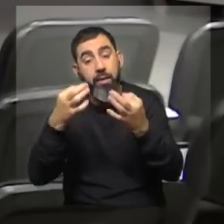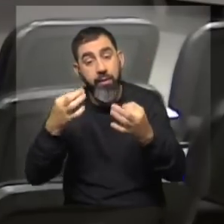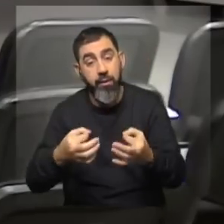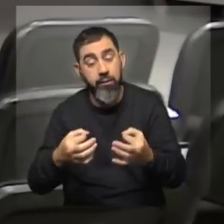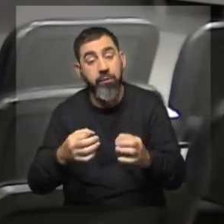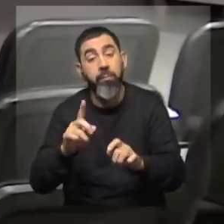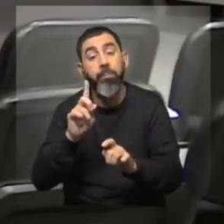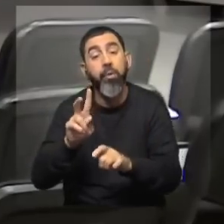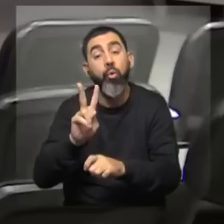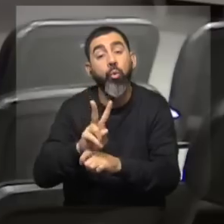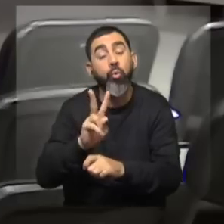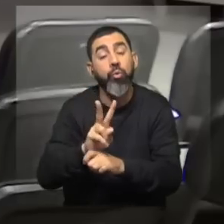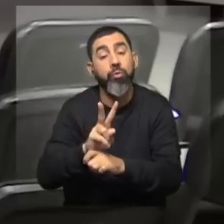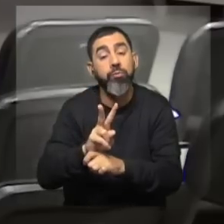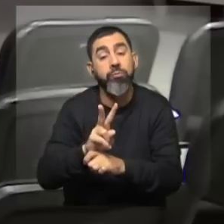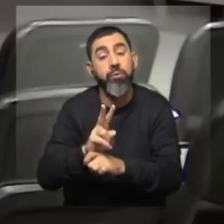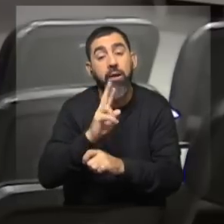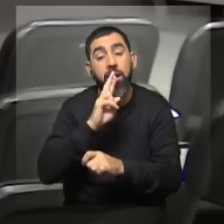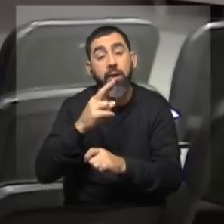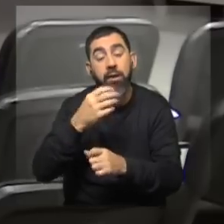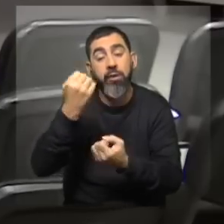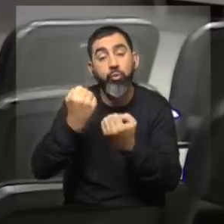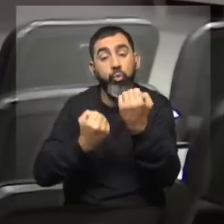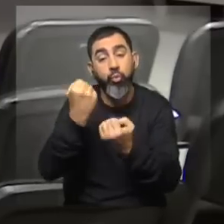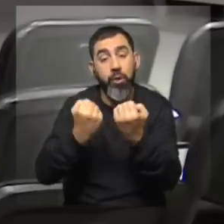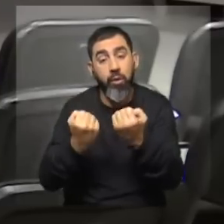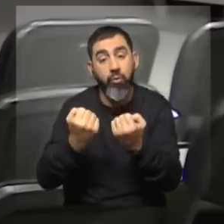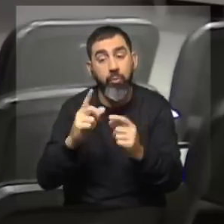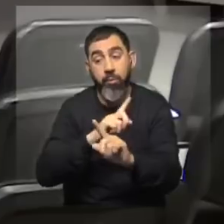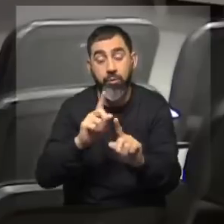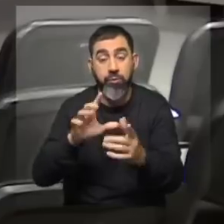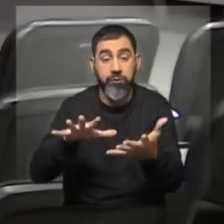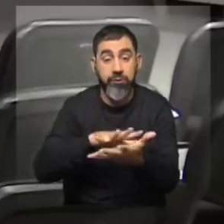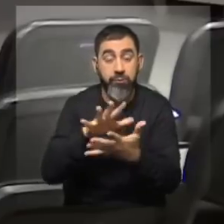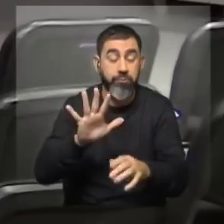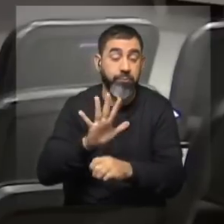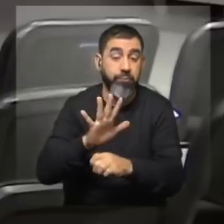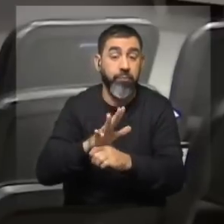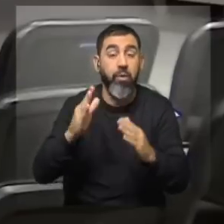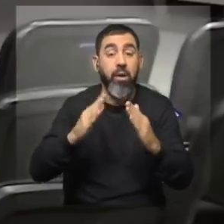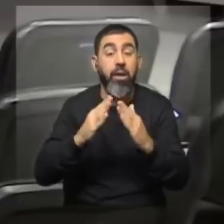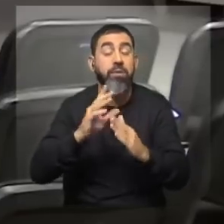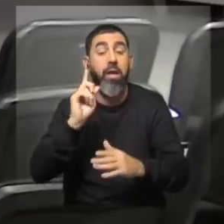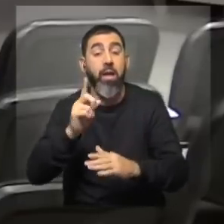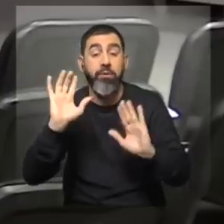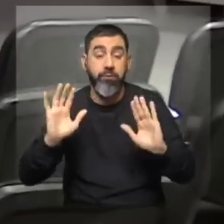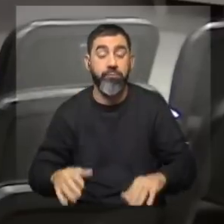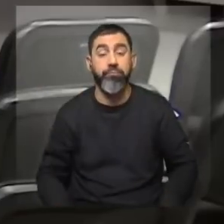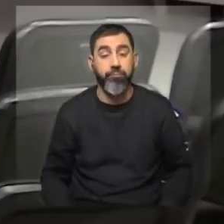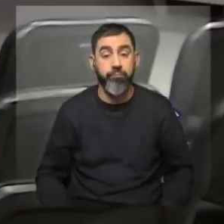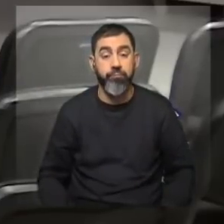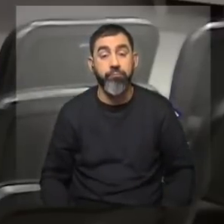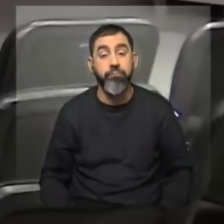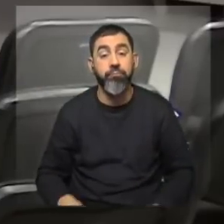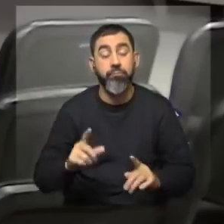sino también el control de los resultados financieros para no tener situaciones como la que generó casa de Galicia y por otro lado